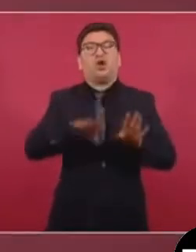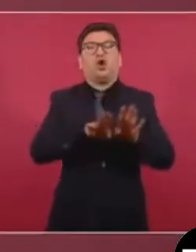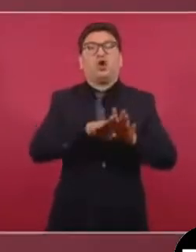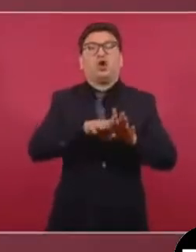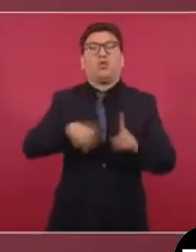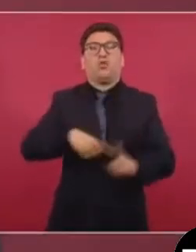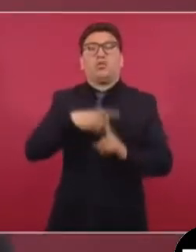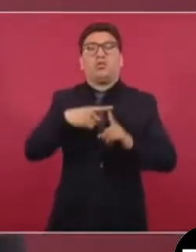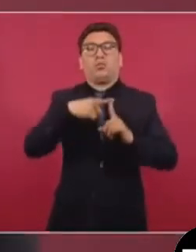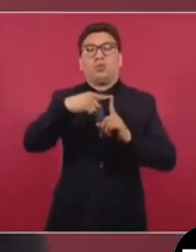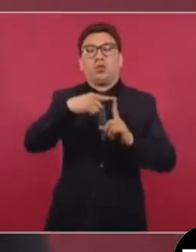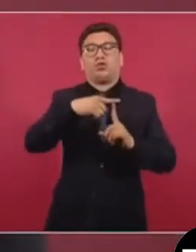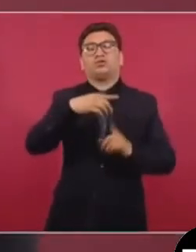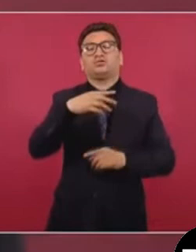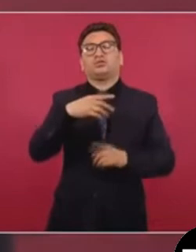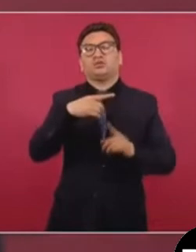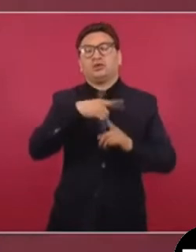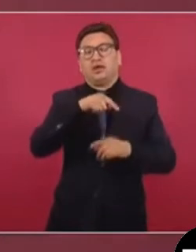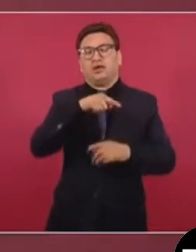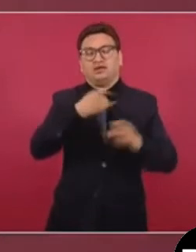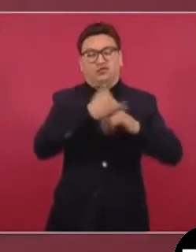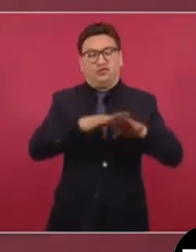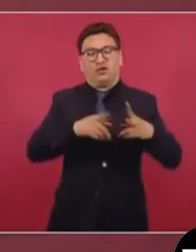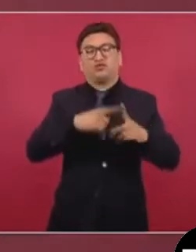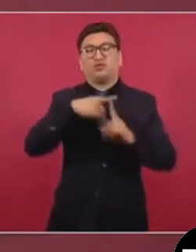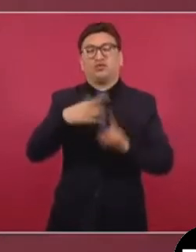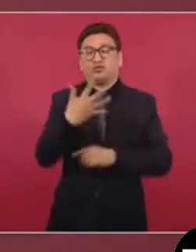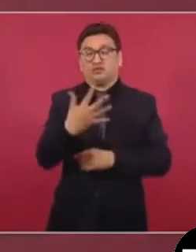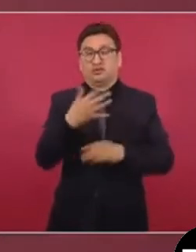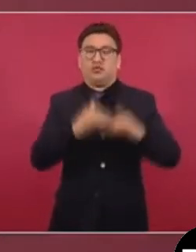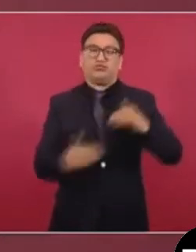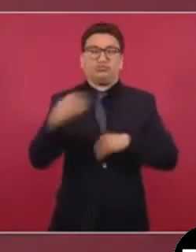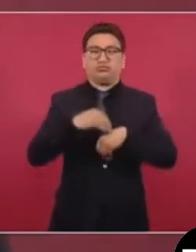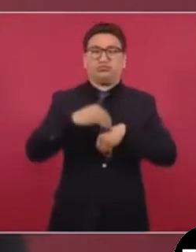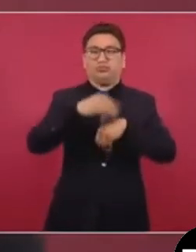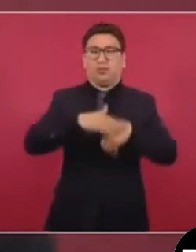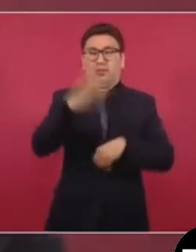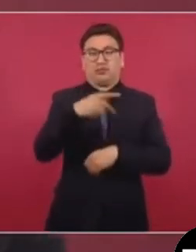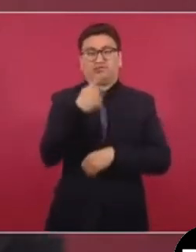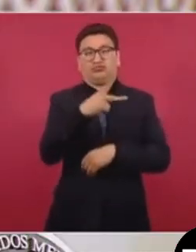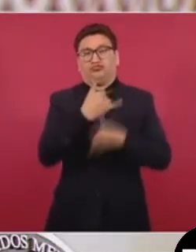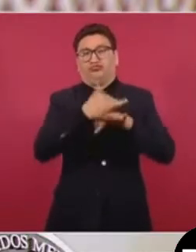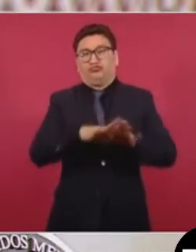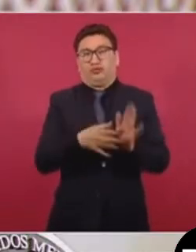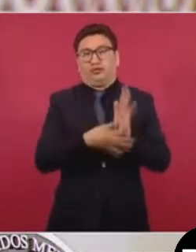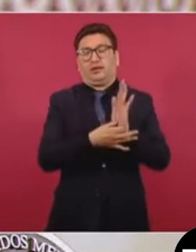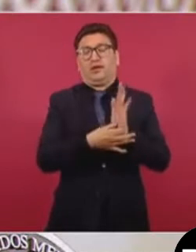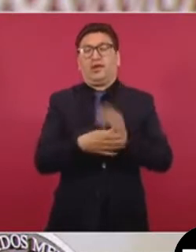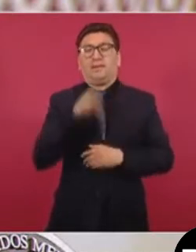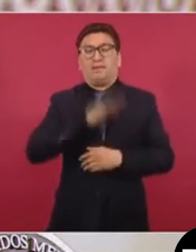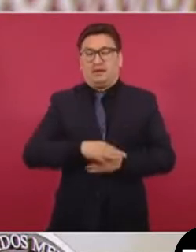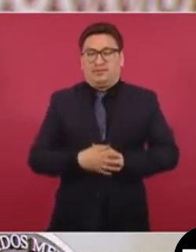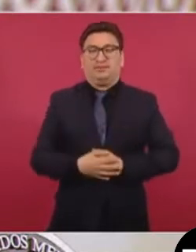por 5 veces los datos y pues sacaron mal sus conclusiones. En los